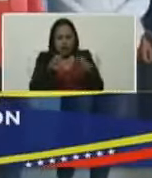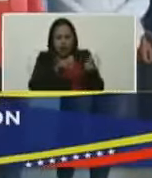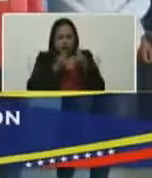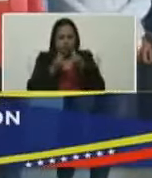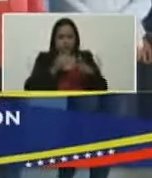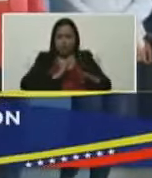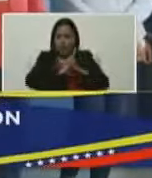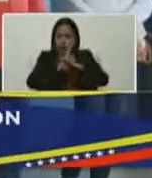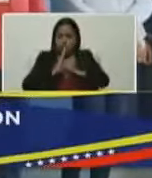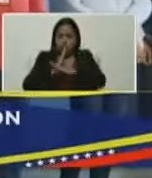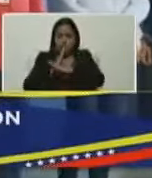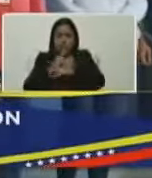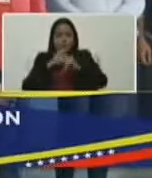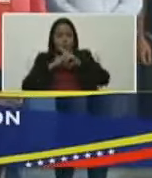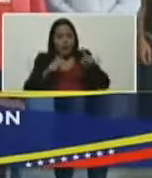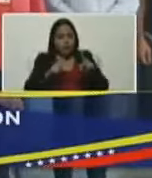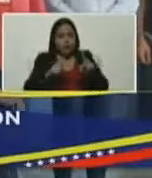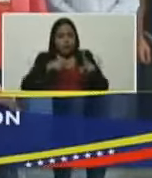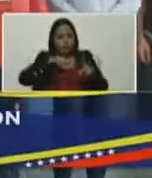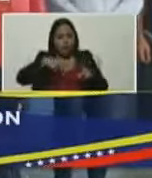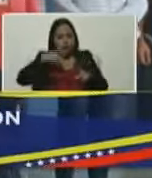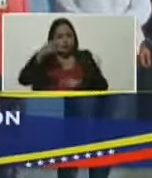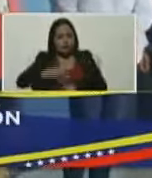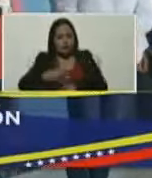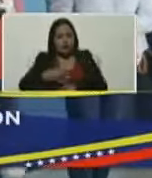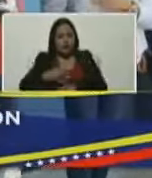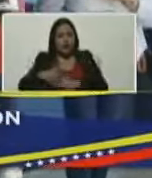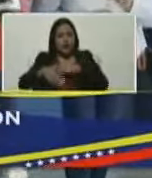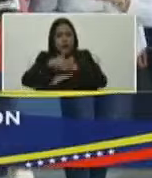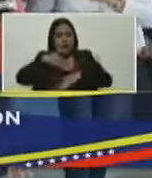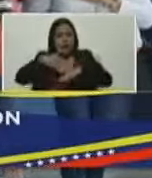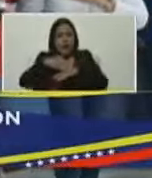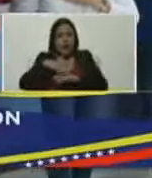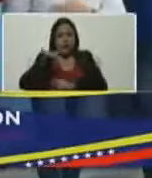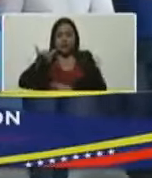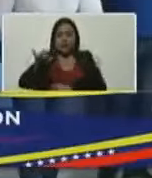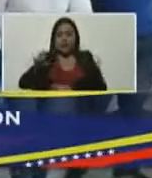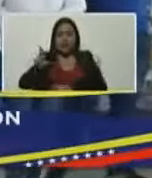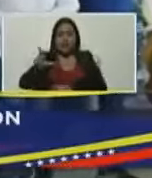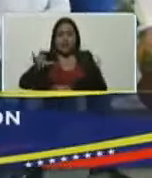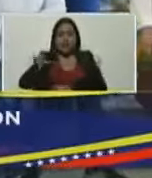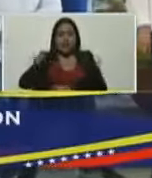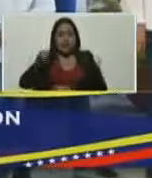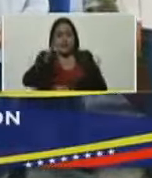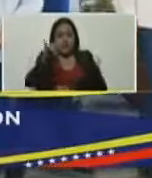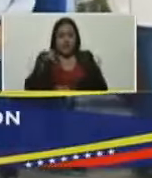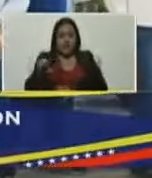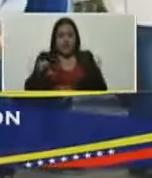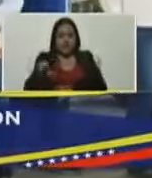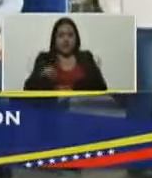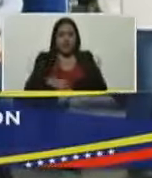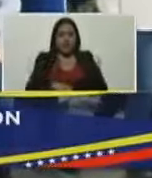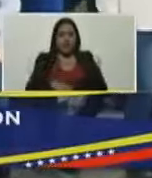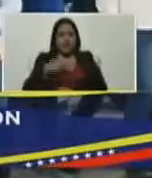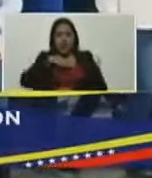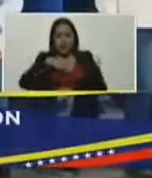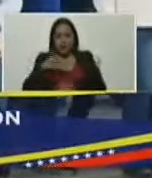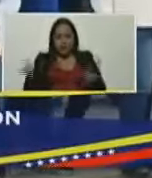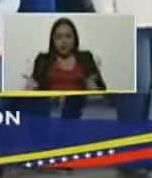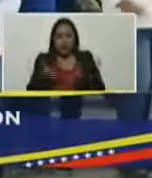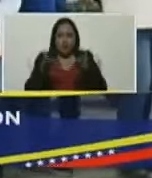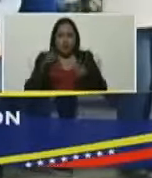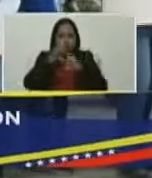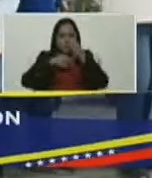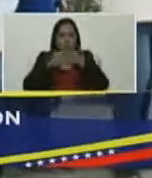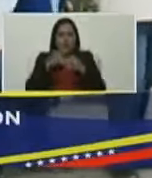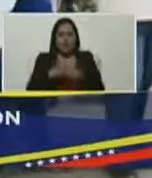sanciones. Pero vamos a llevar de Elitze Santaella, la maestra mayor, ministra de Educación, vamos a llevar los